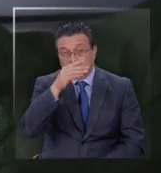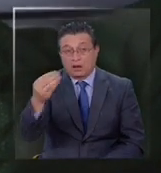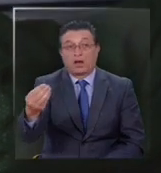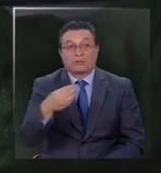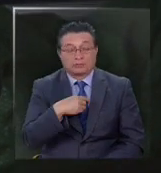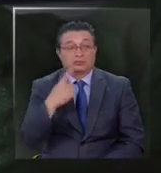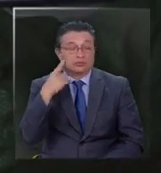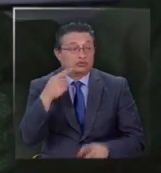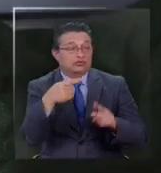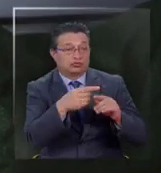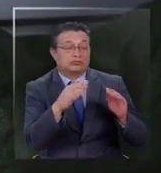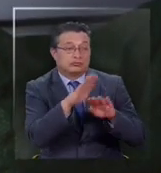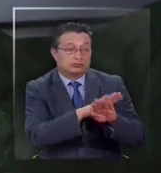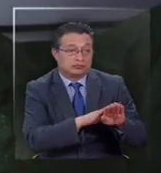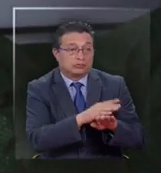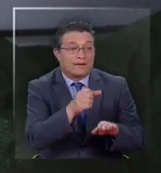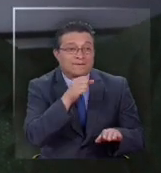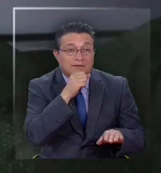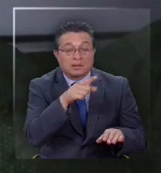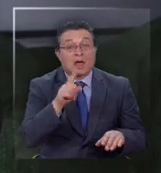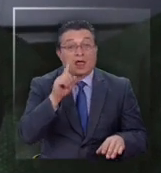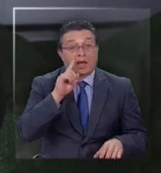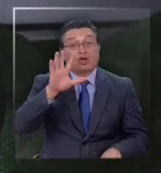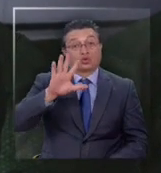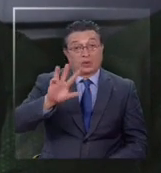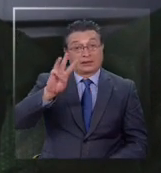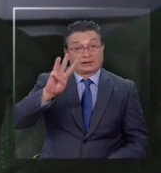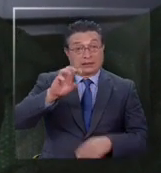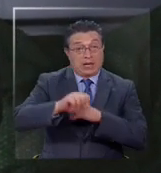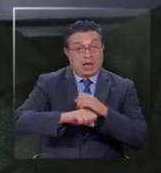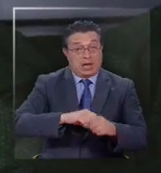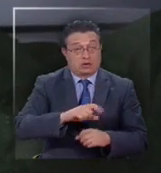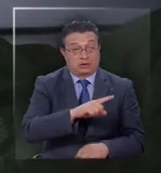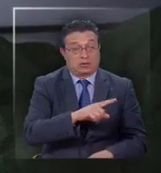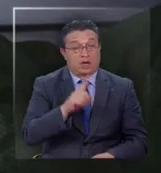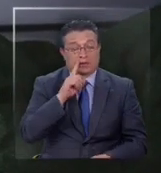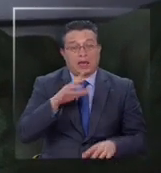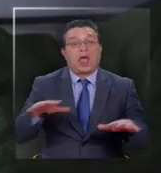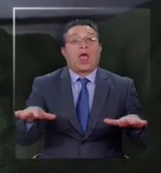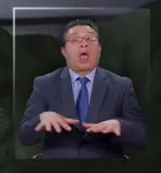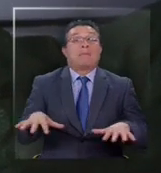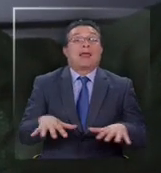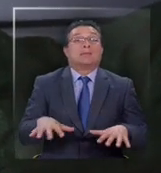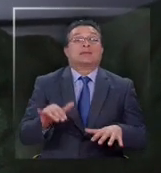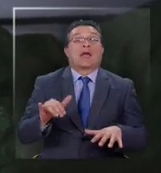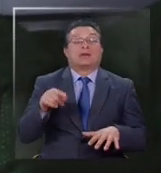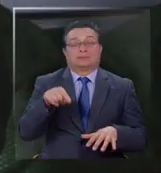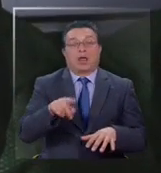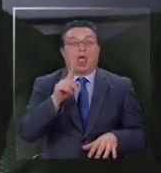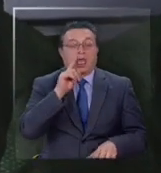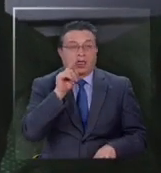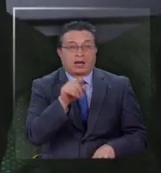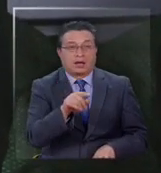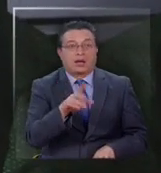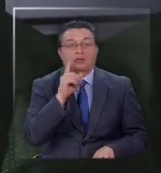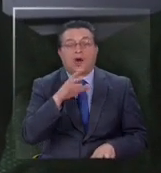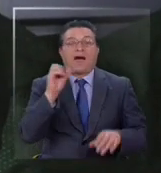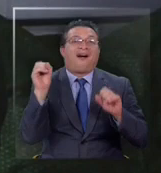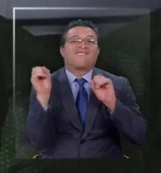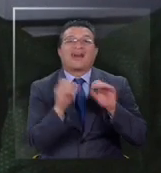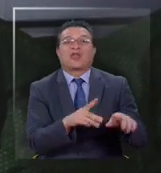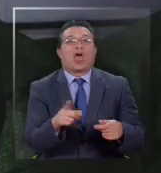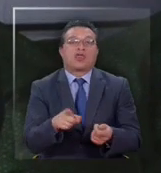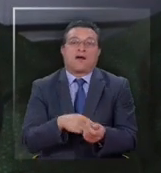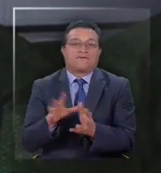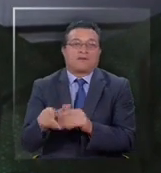cargo de la abuelita. Bueno, ya no es tan abuelita, ella tiene 53 años. Tiene epilepsia y tiene Parkinson. Y estaba en abandono prácticamente por